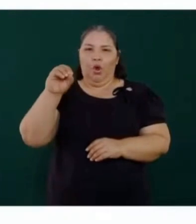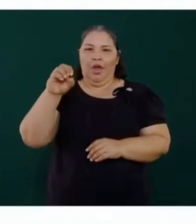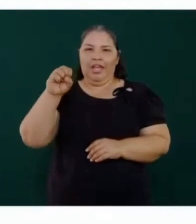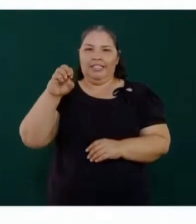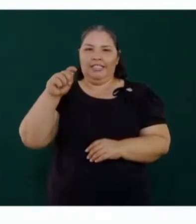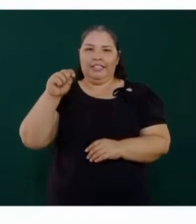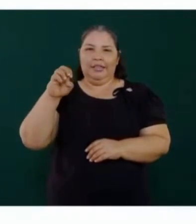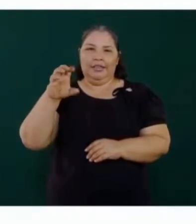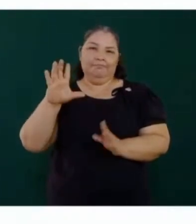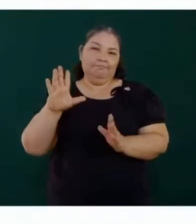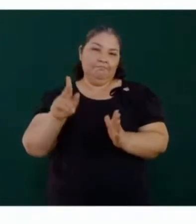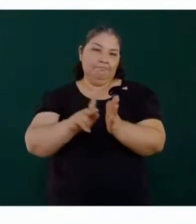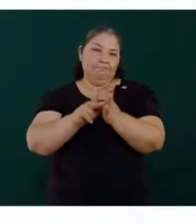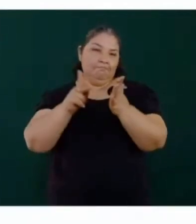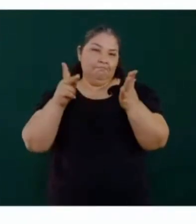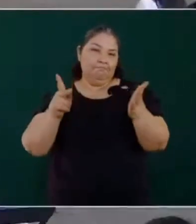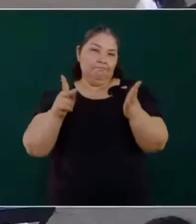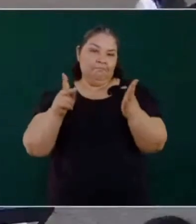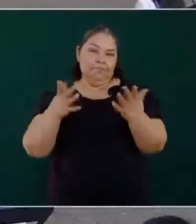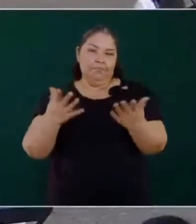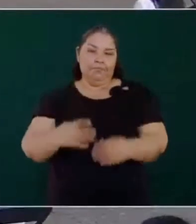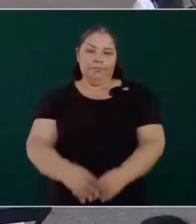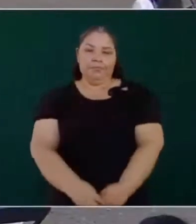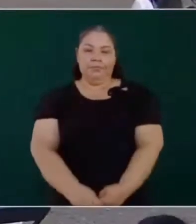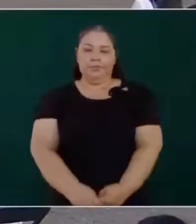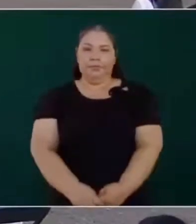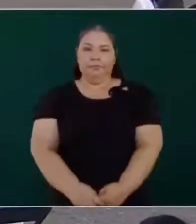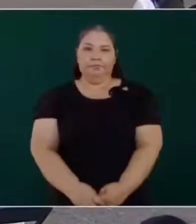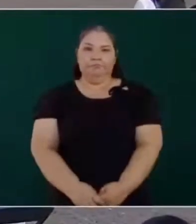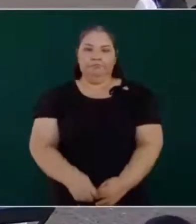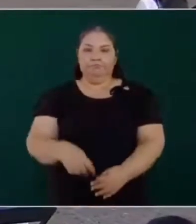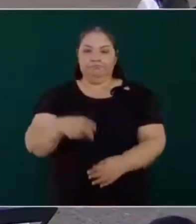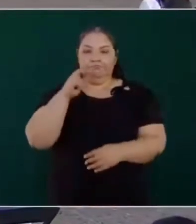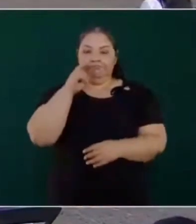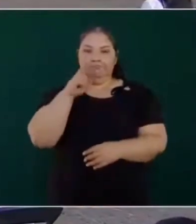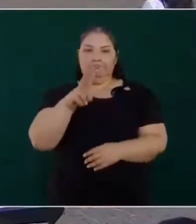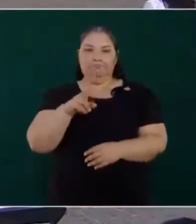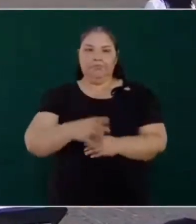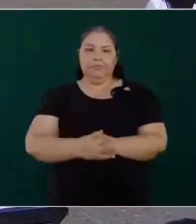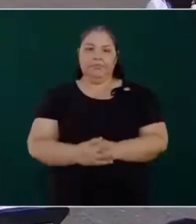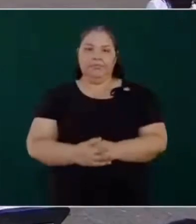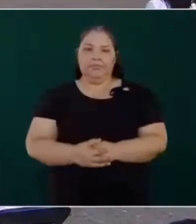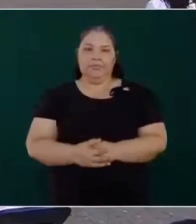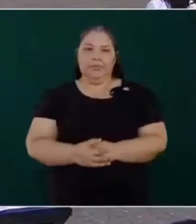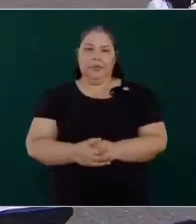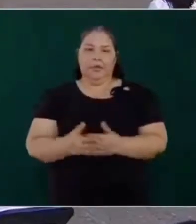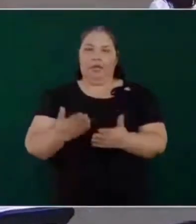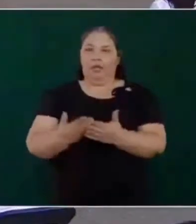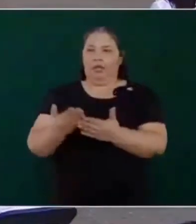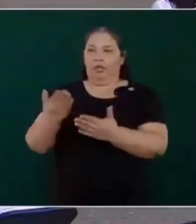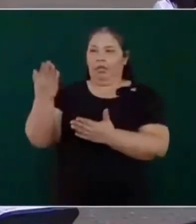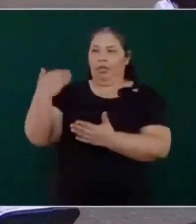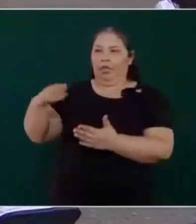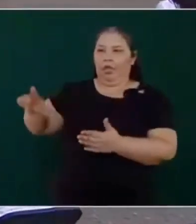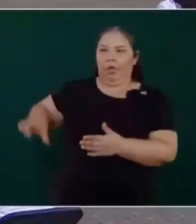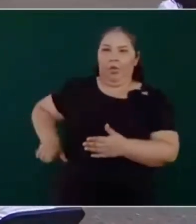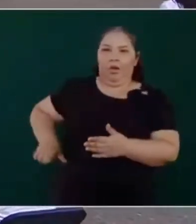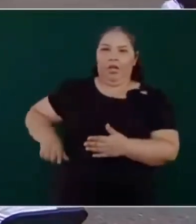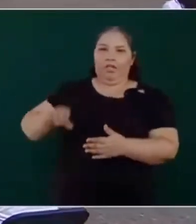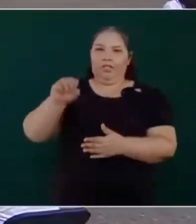y algunos periódicos regionales. Pero miren, en la época de